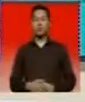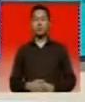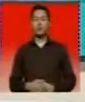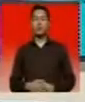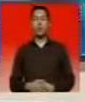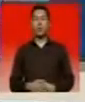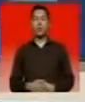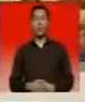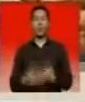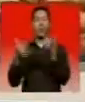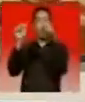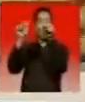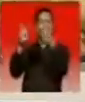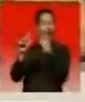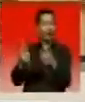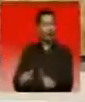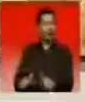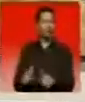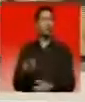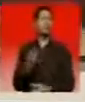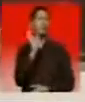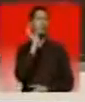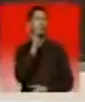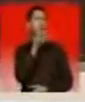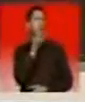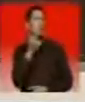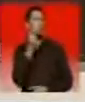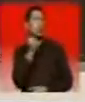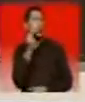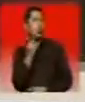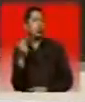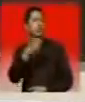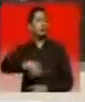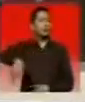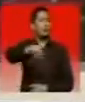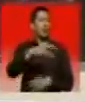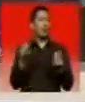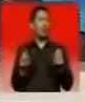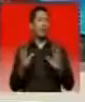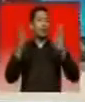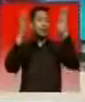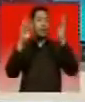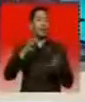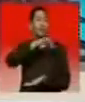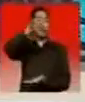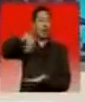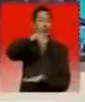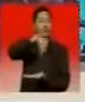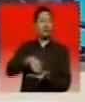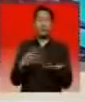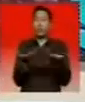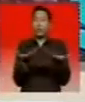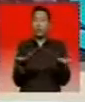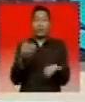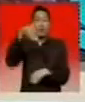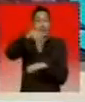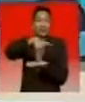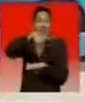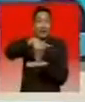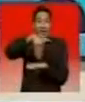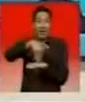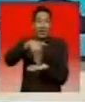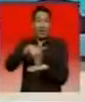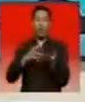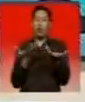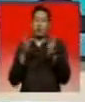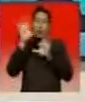Y desde artesanías hasta deliciosos dulces son los atractivos del Festival Manavita que se realiza en el Centro de Convenciones en el norte de Guayaquil.